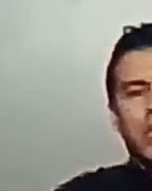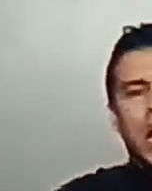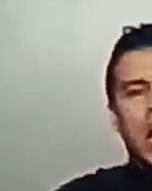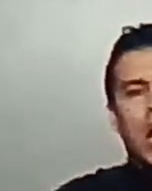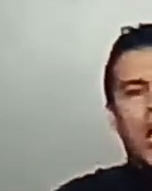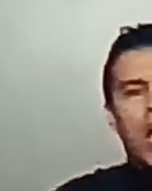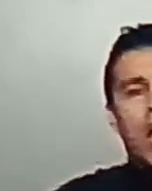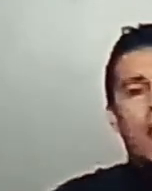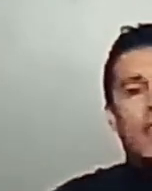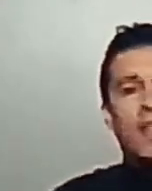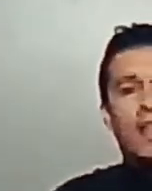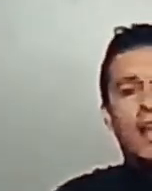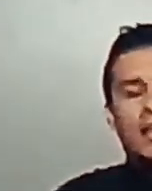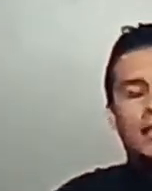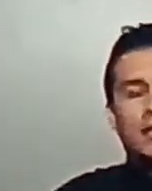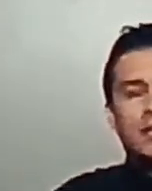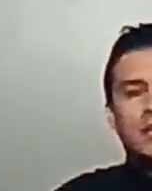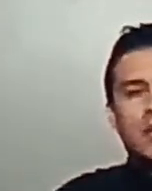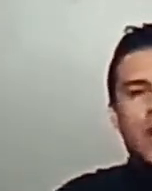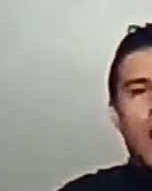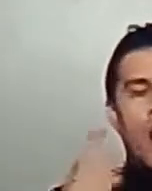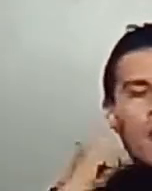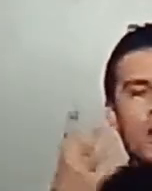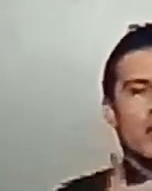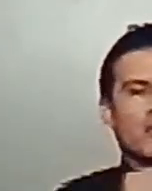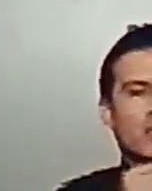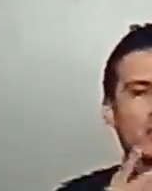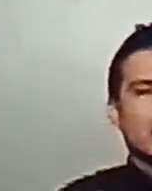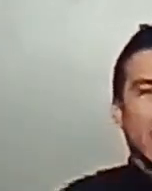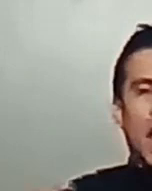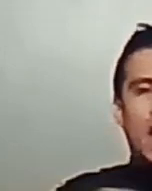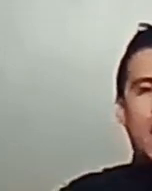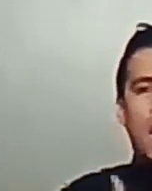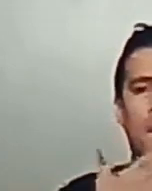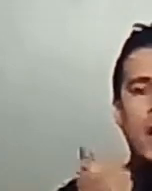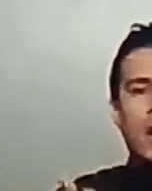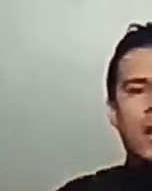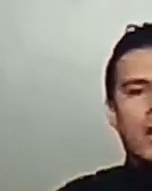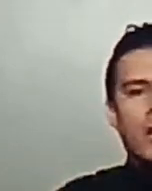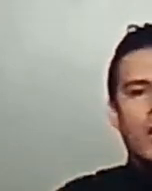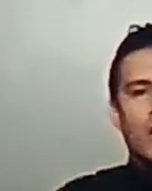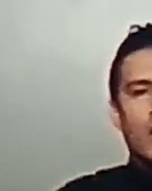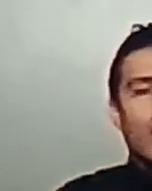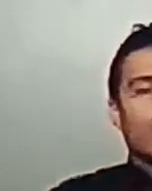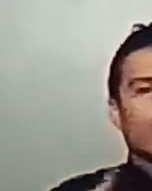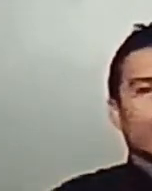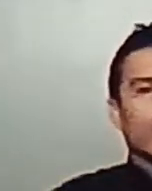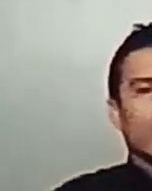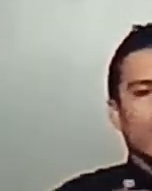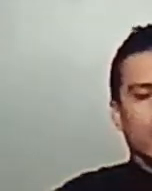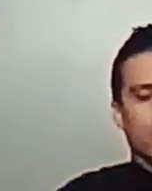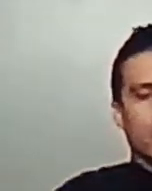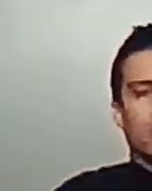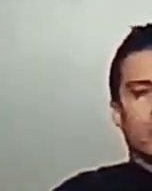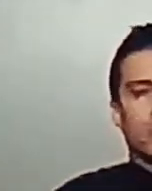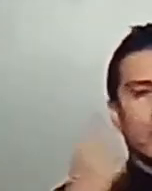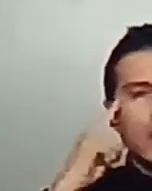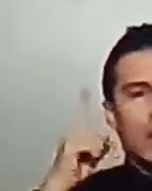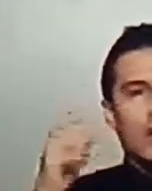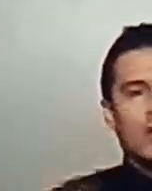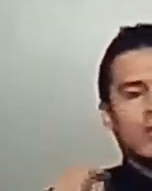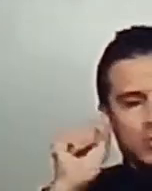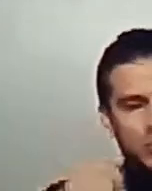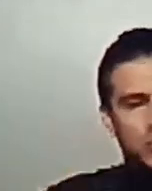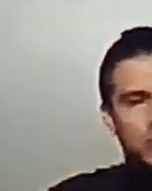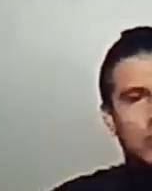lado, incentivos. ¿Para quién? Para quien lo haga mejor. Haciendo las mancomunidades de ciertos cantones. ¿Para qué? Para aliviar los costos operativos del manejo